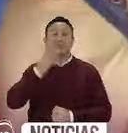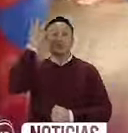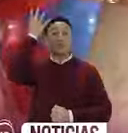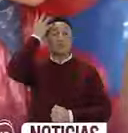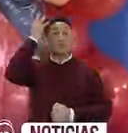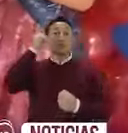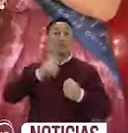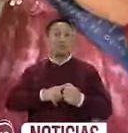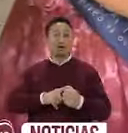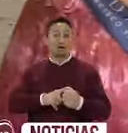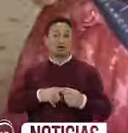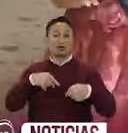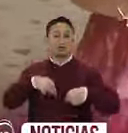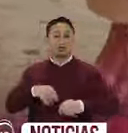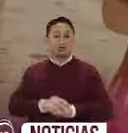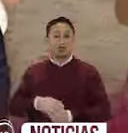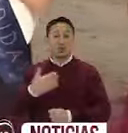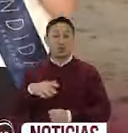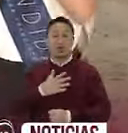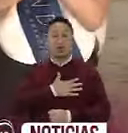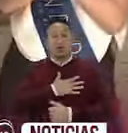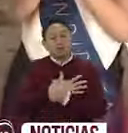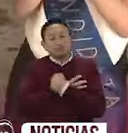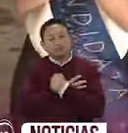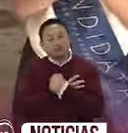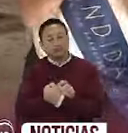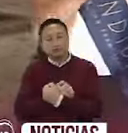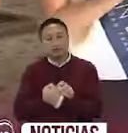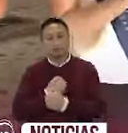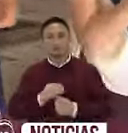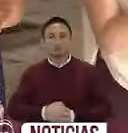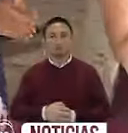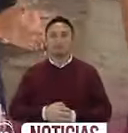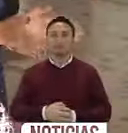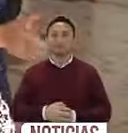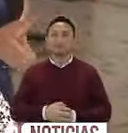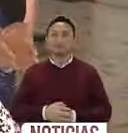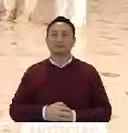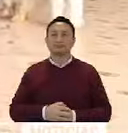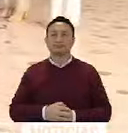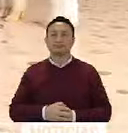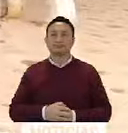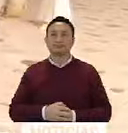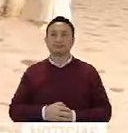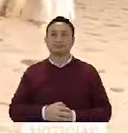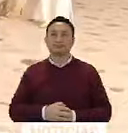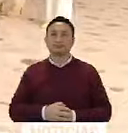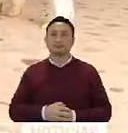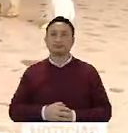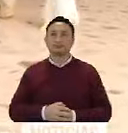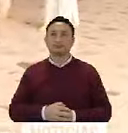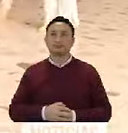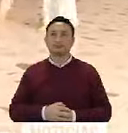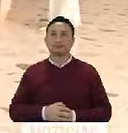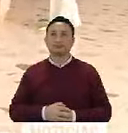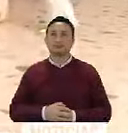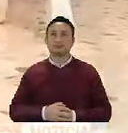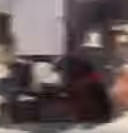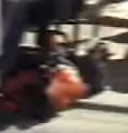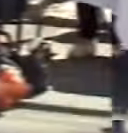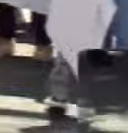Quito es liderar con el corazón, compromiso y pasión. Informó Ailis Morales.